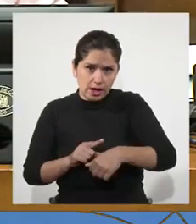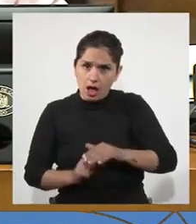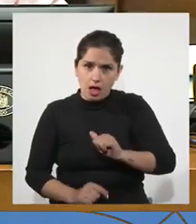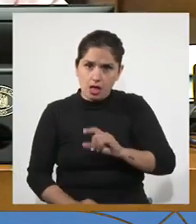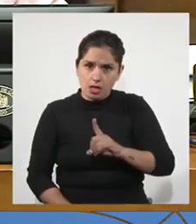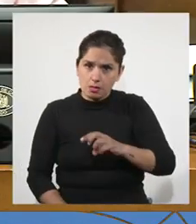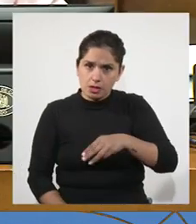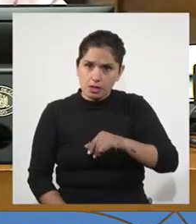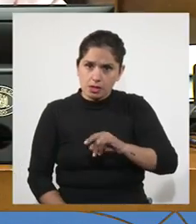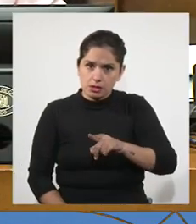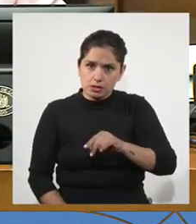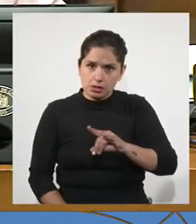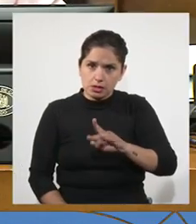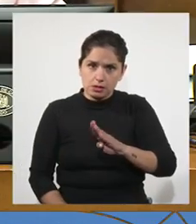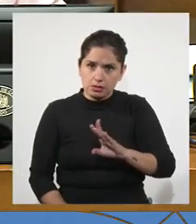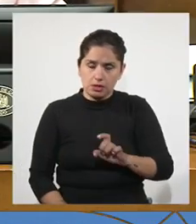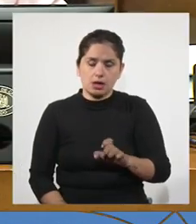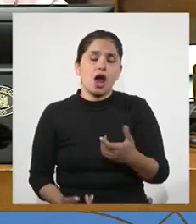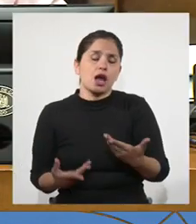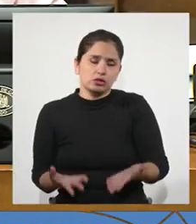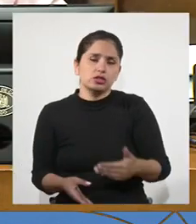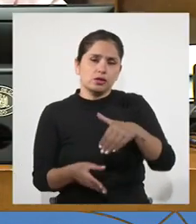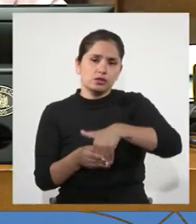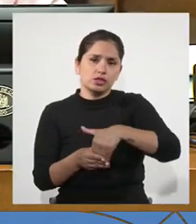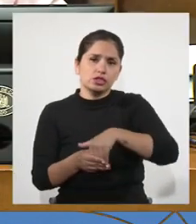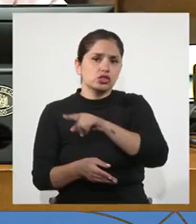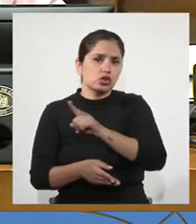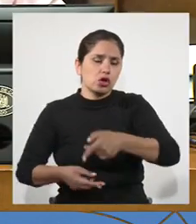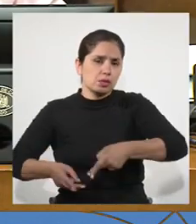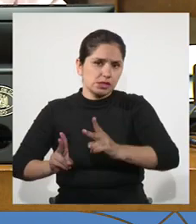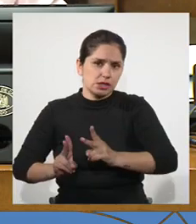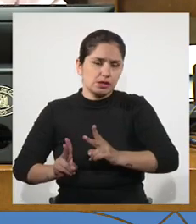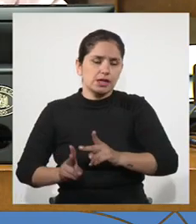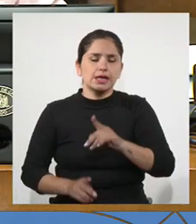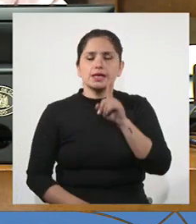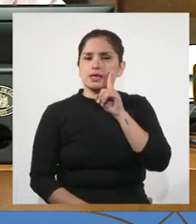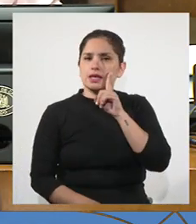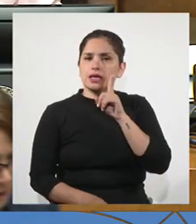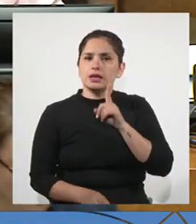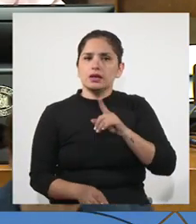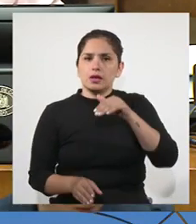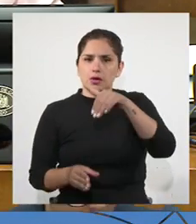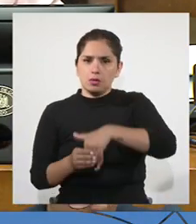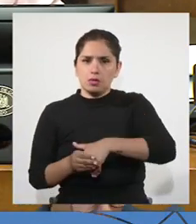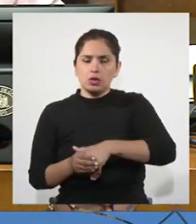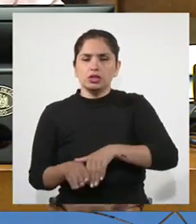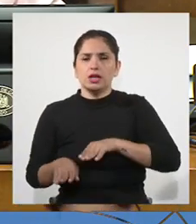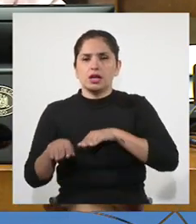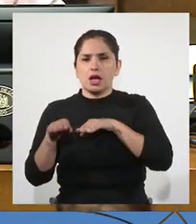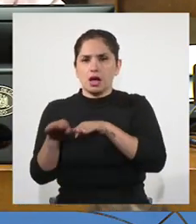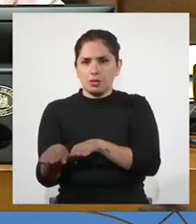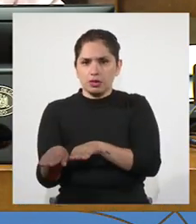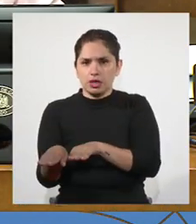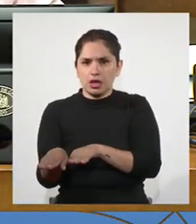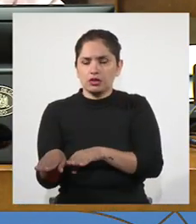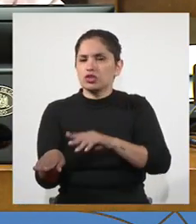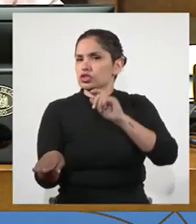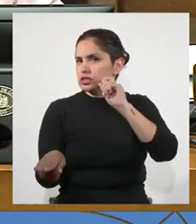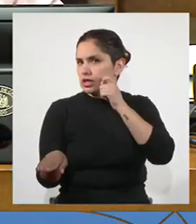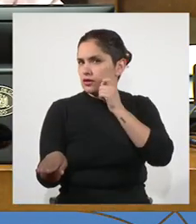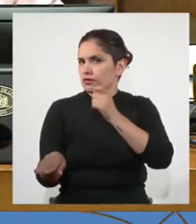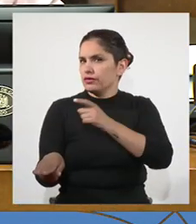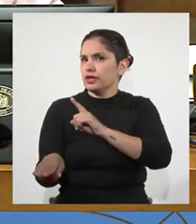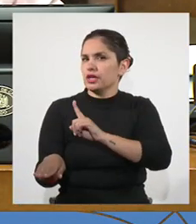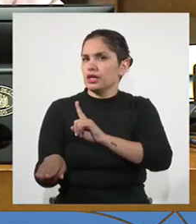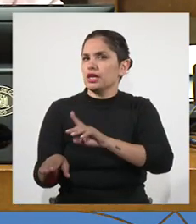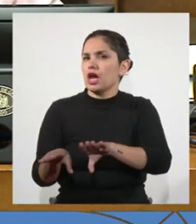En votación la admisibilidad. La inadmisibilidad. Quienes votan afirmativo están con la inadmisibilidad